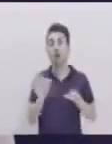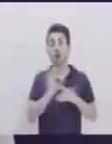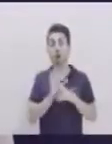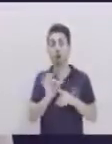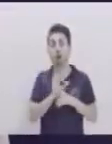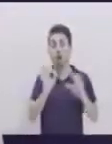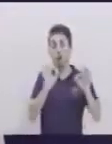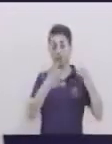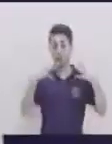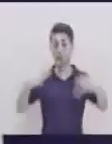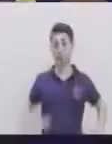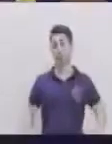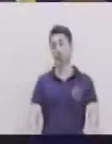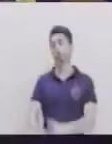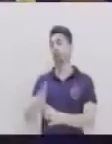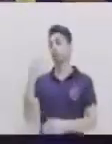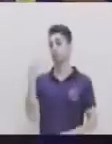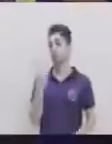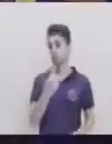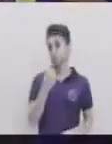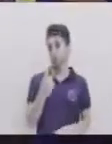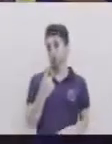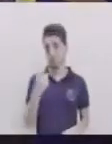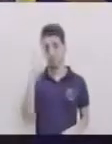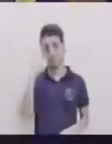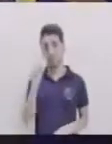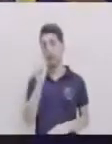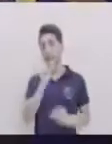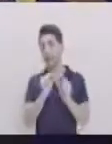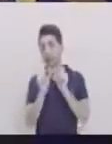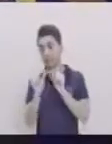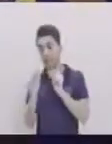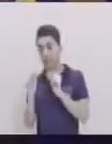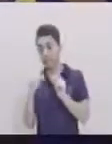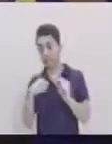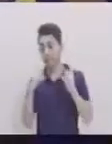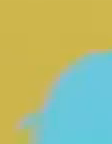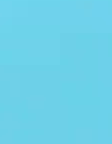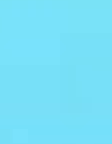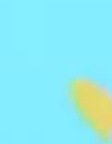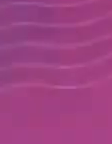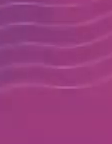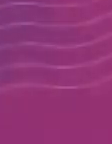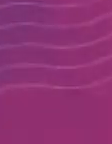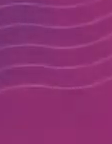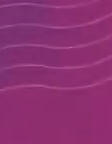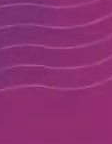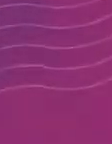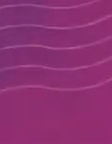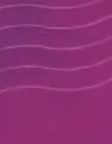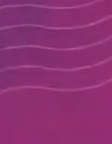normalmente. Es la que lleva los nutrientes y el oxígeno a cada pequeño espacio de nuestro cuerpo.